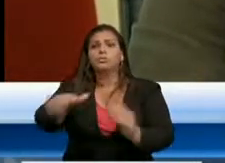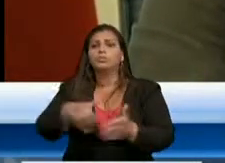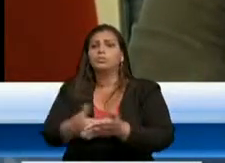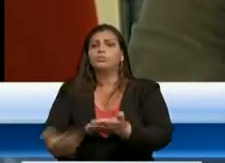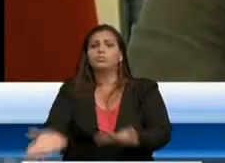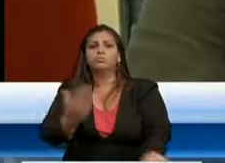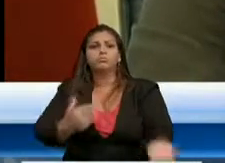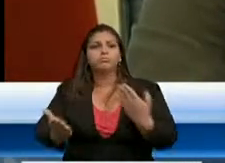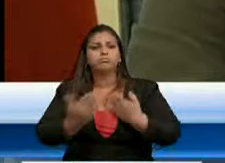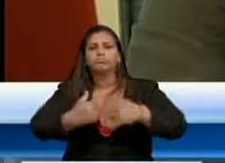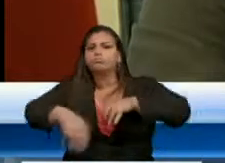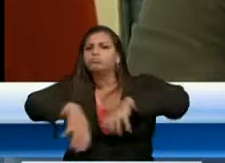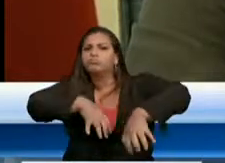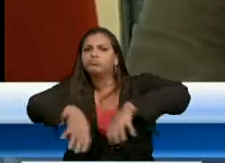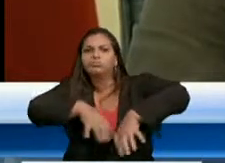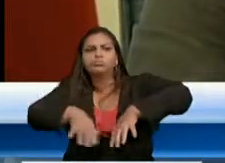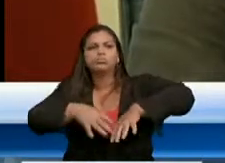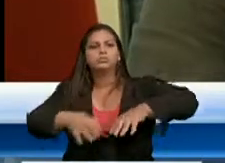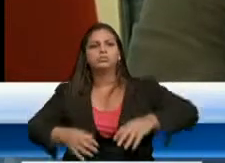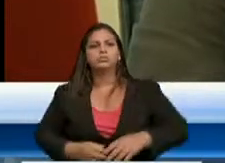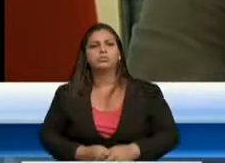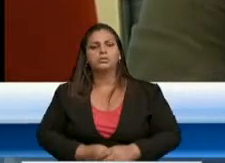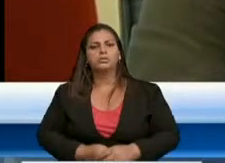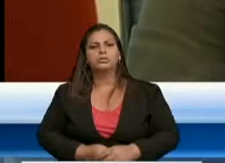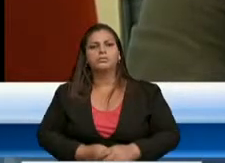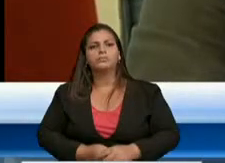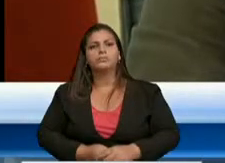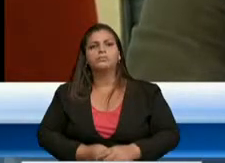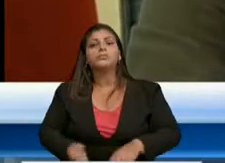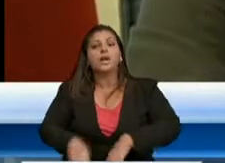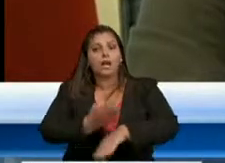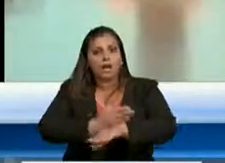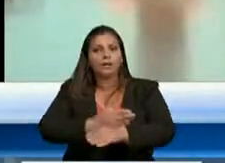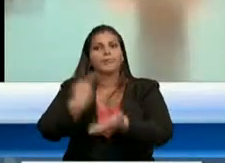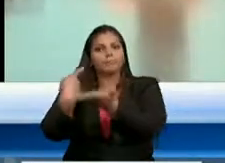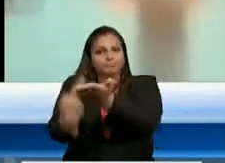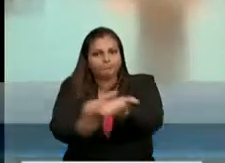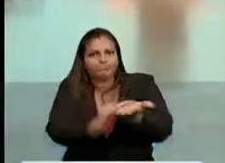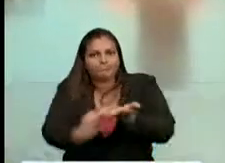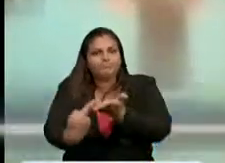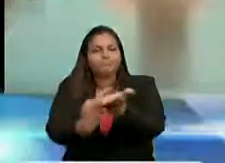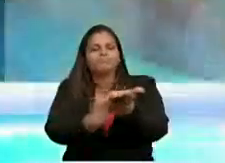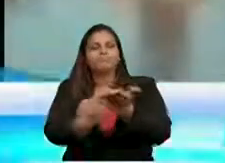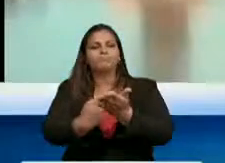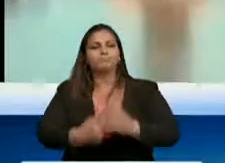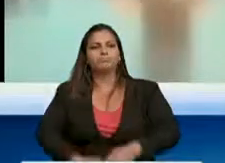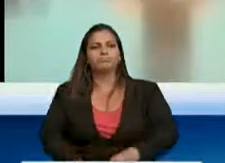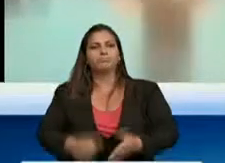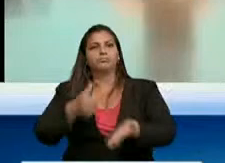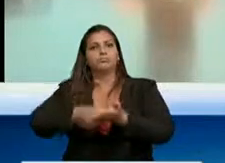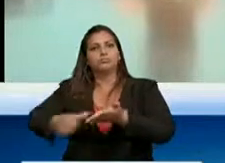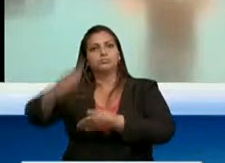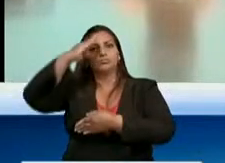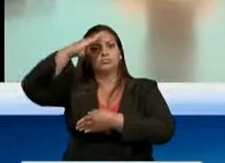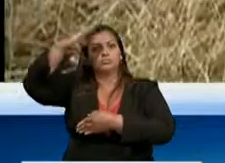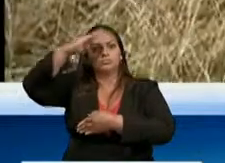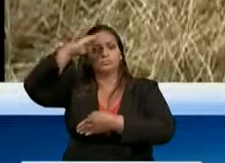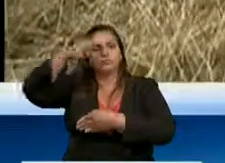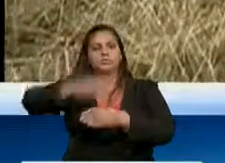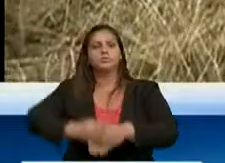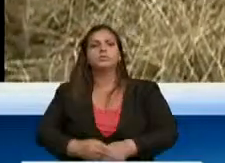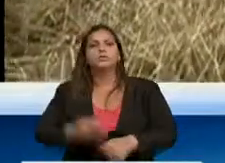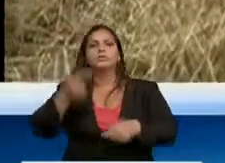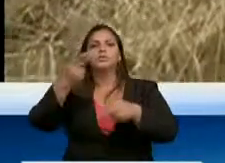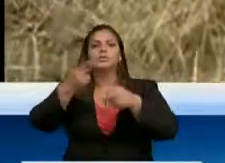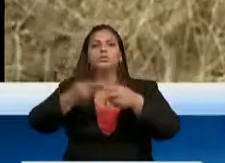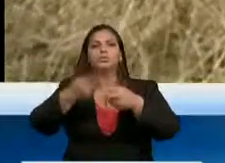sido coordinados y requeridos con anticipación. Mientras el ministro del Interior, José Serrano, recordó que